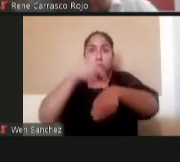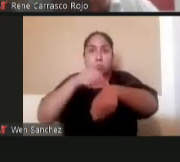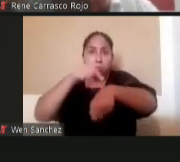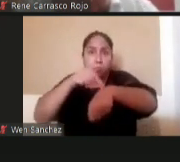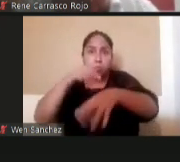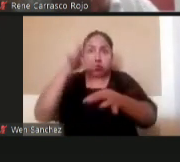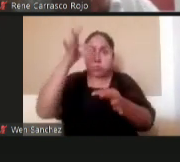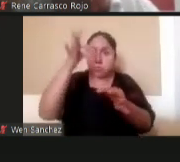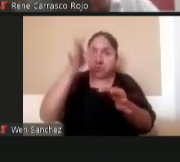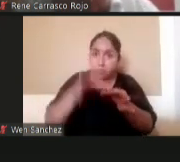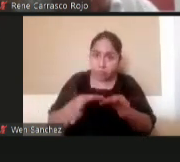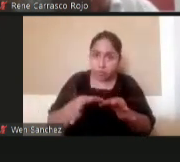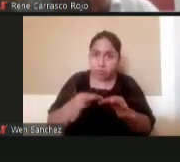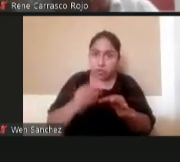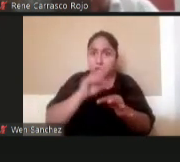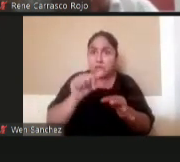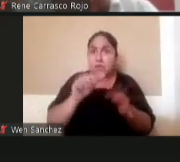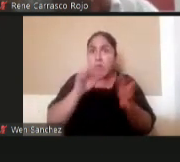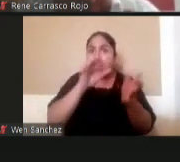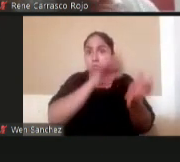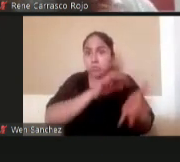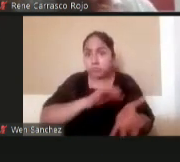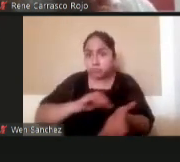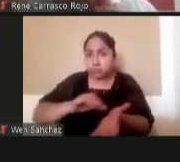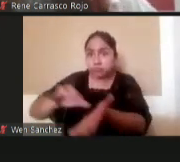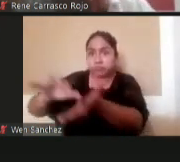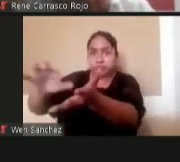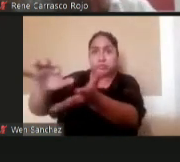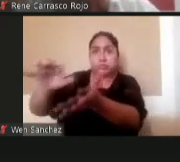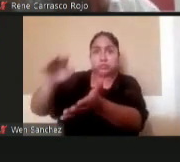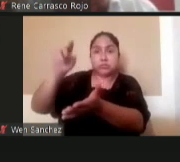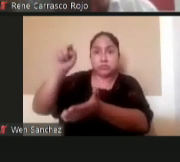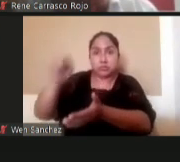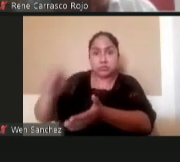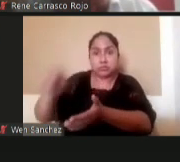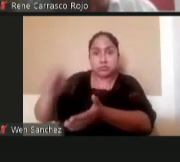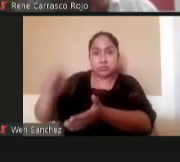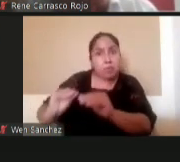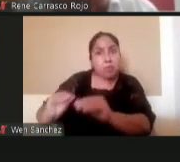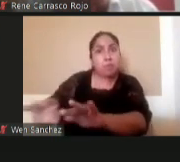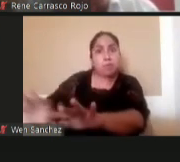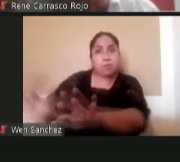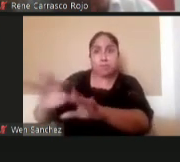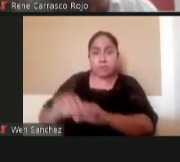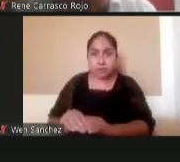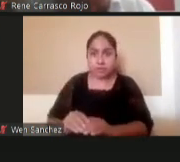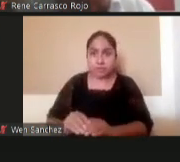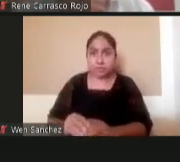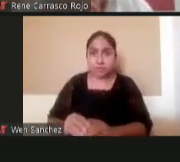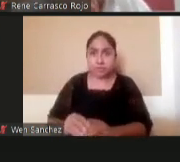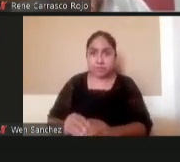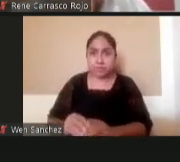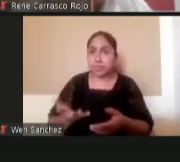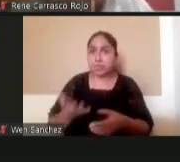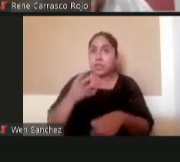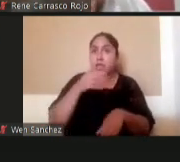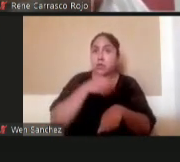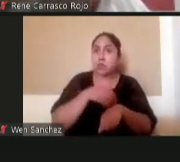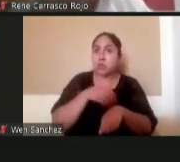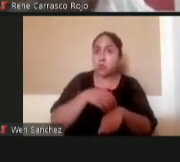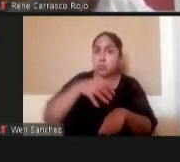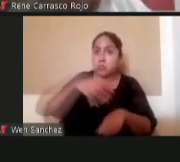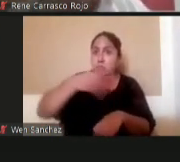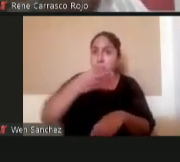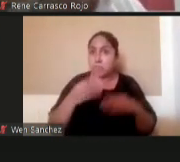de desechos sólidos al relleno sanitario municipal. La cláusula vigésima cuarta, que habla de sanciones del título